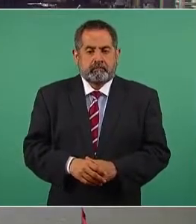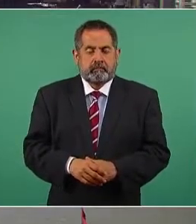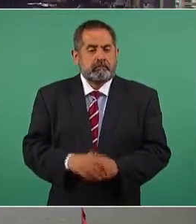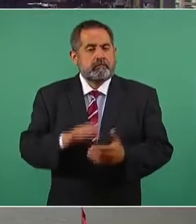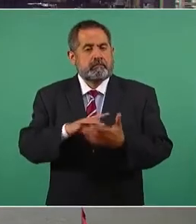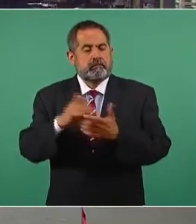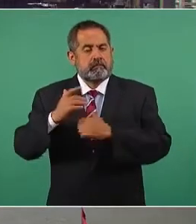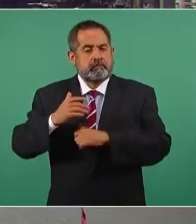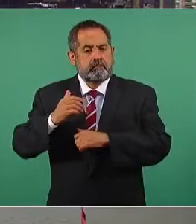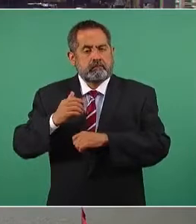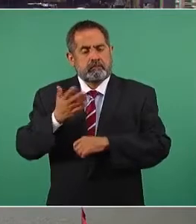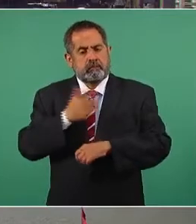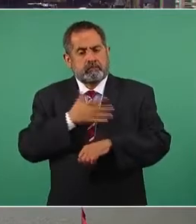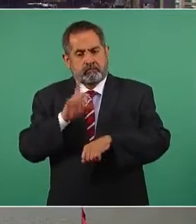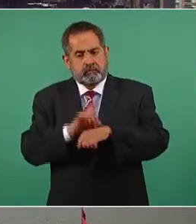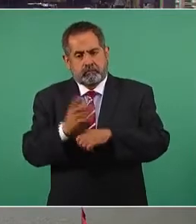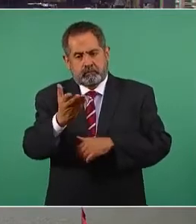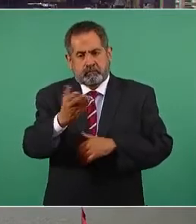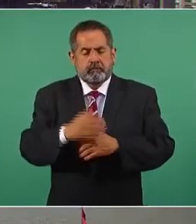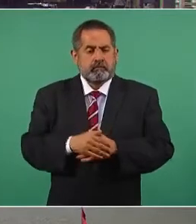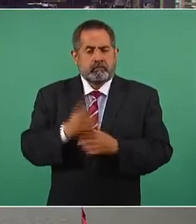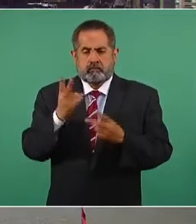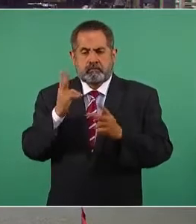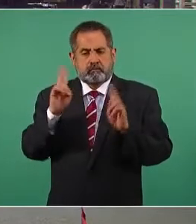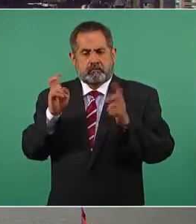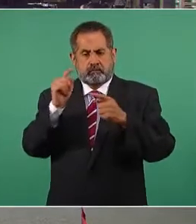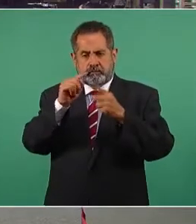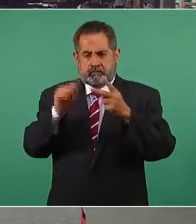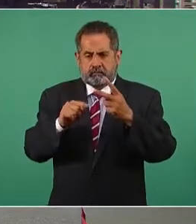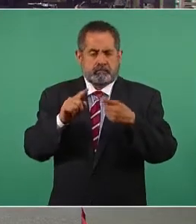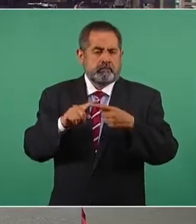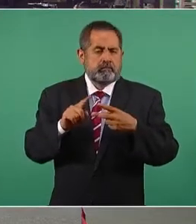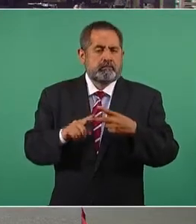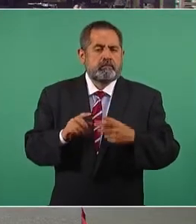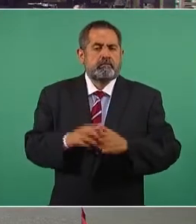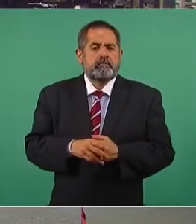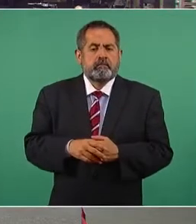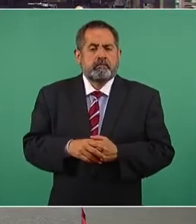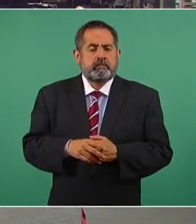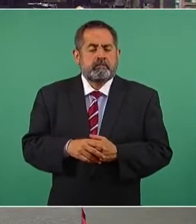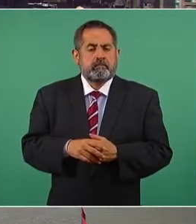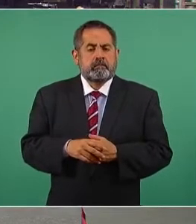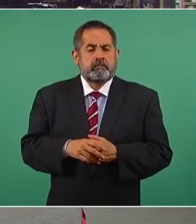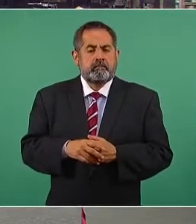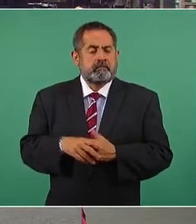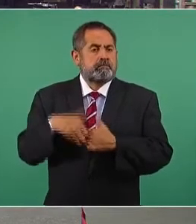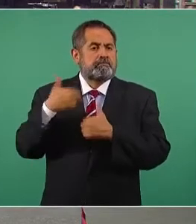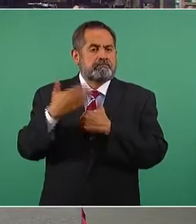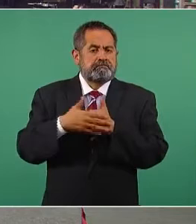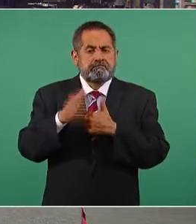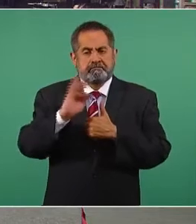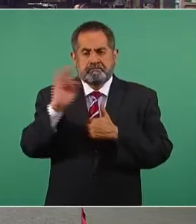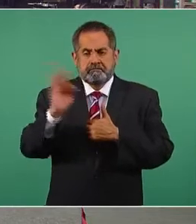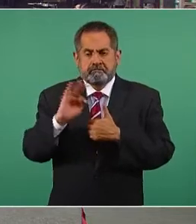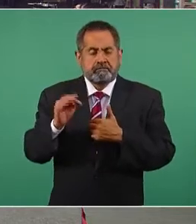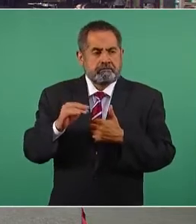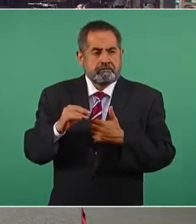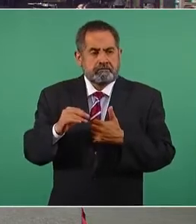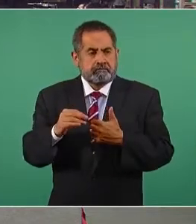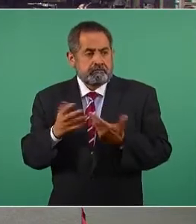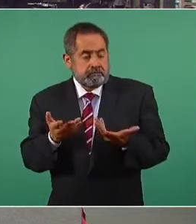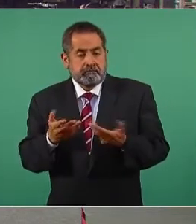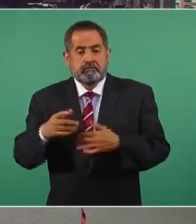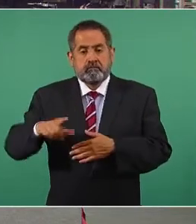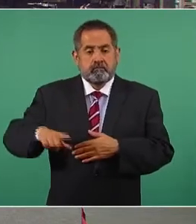Gracias, canciller. Buenos días. Dos temas muy concretos. El primero sería, de cara a la posible apertura de un proceso de negociación entre